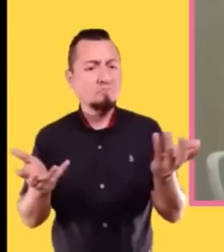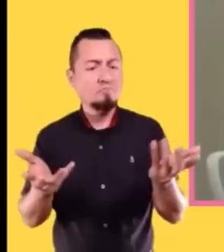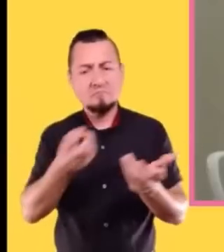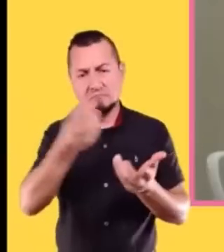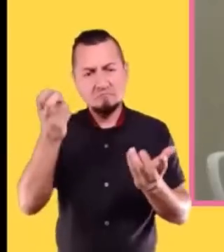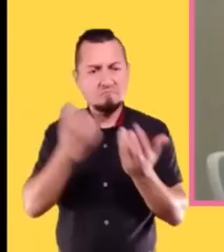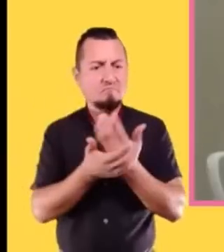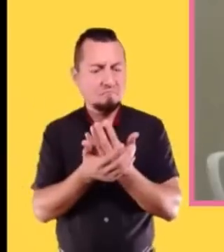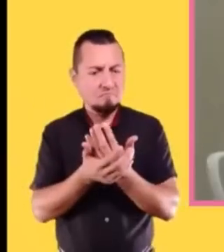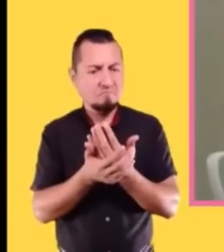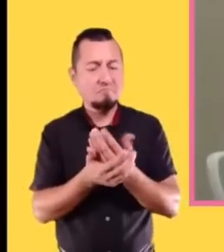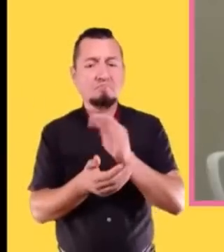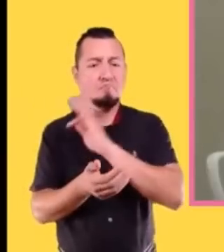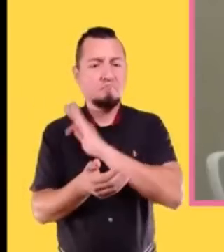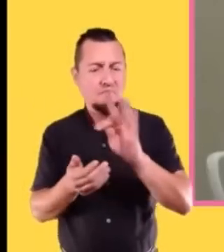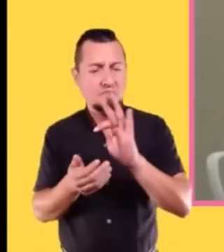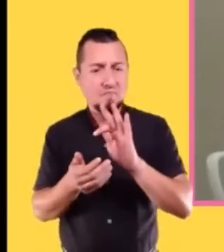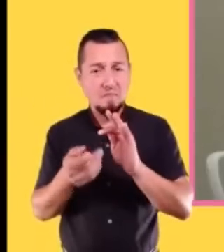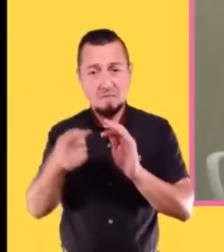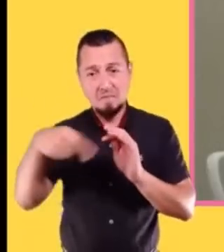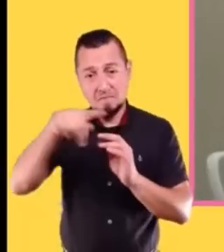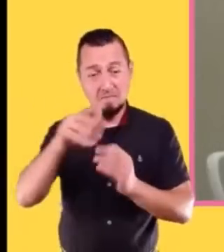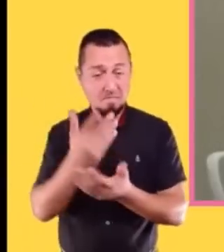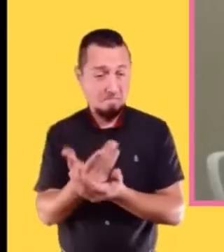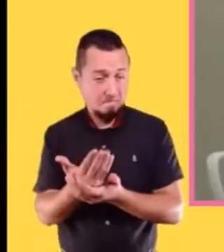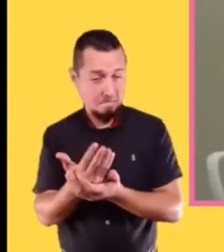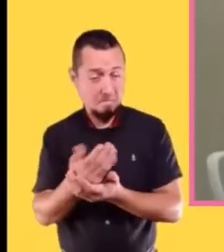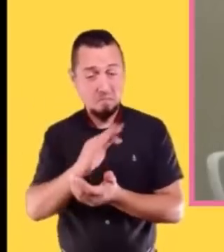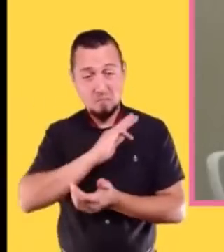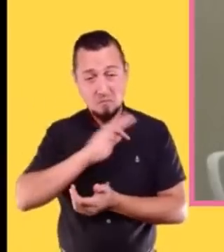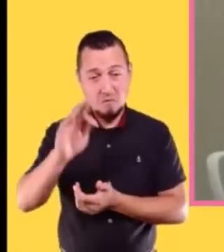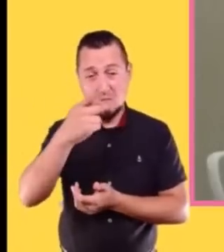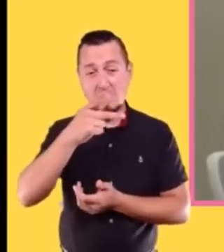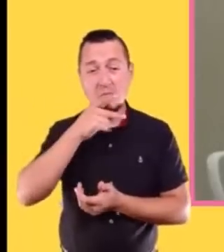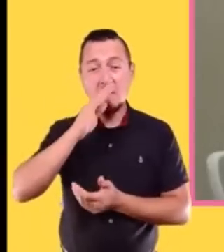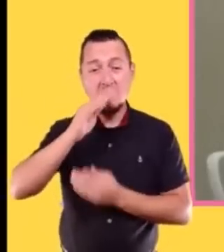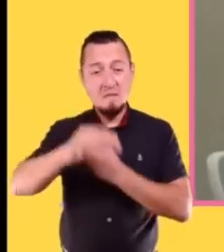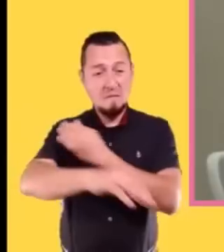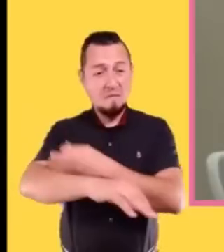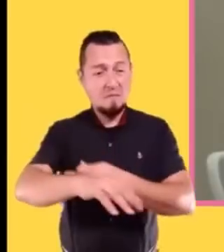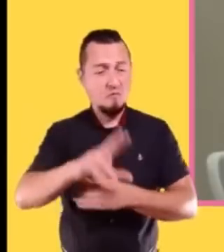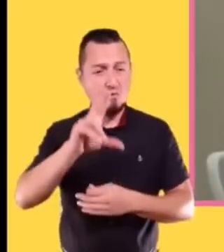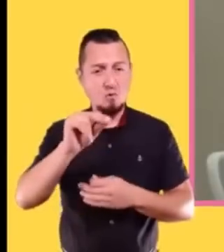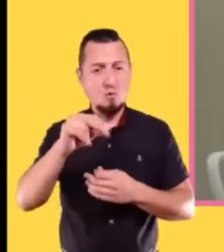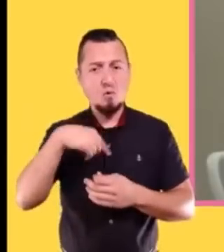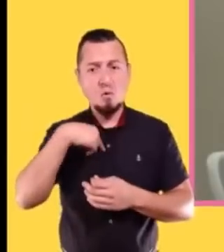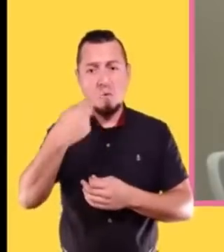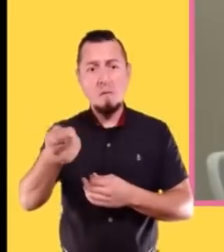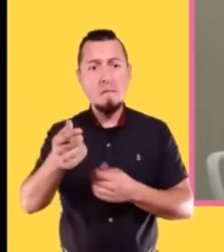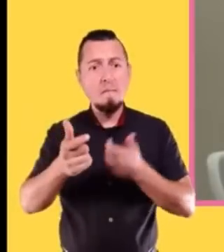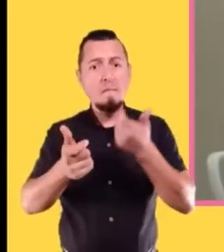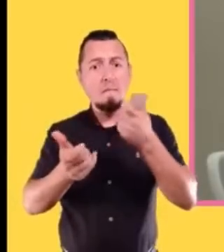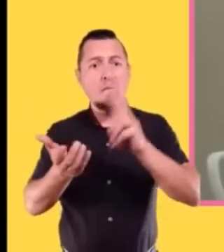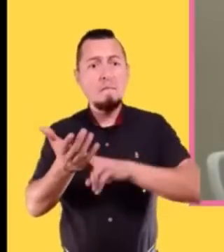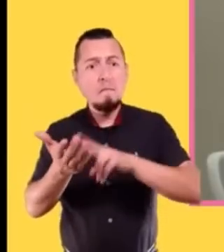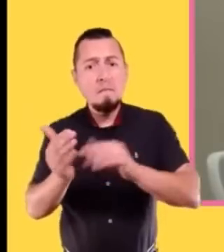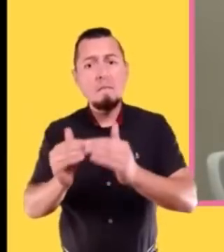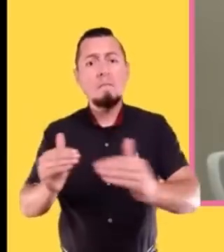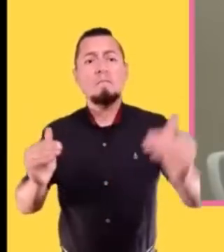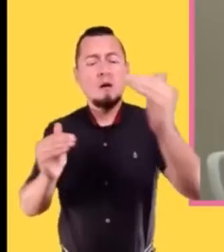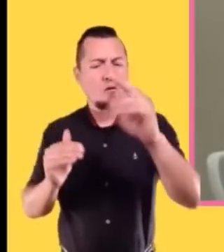pase, pero lo que sí podemos decirle a las padres y madres de familia es que no les vamos a pasar un costo adicional. No va a haber un costo adicional para